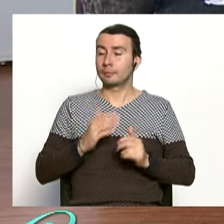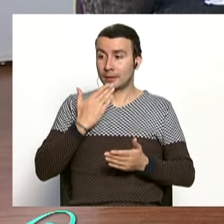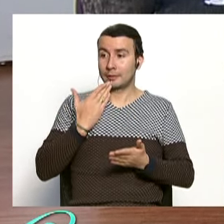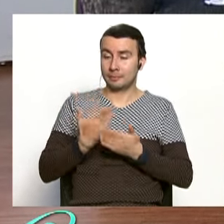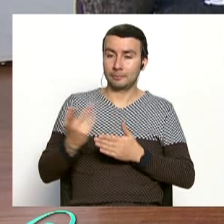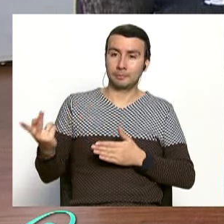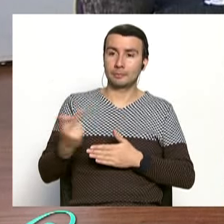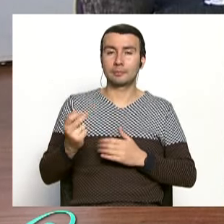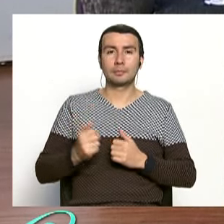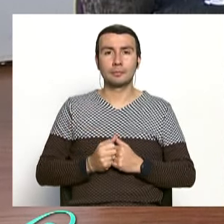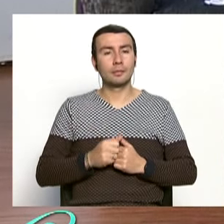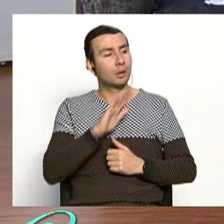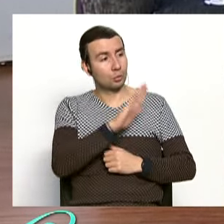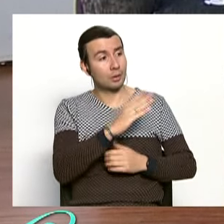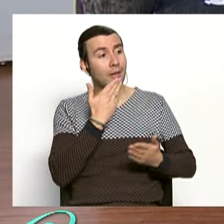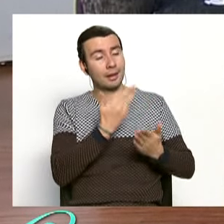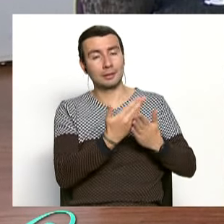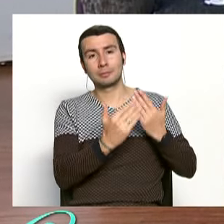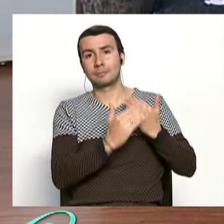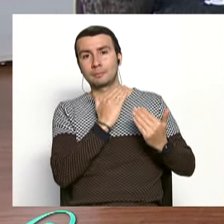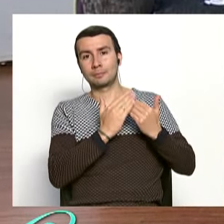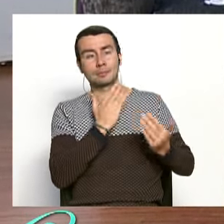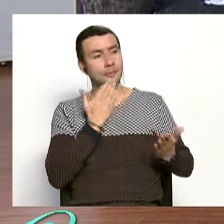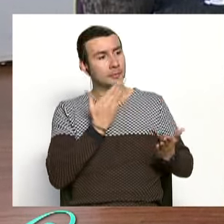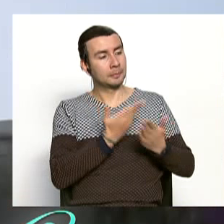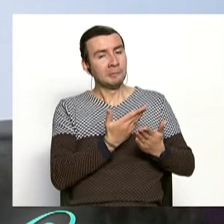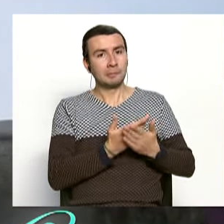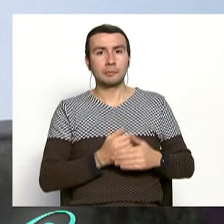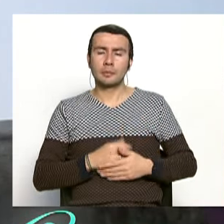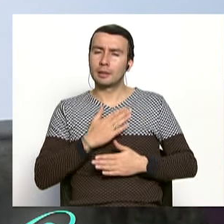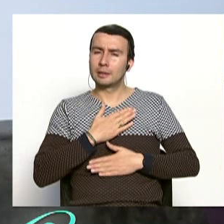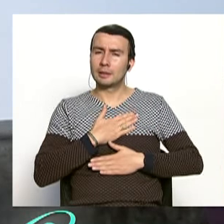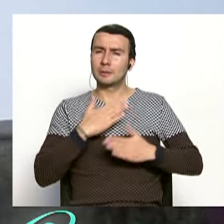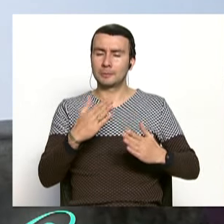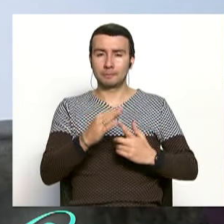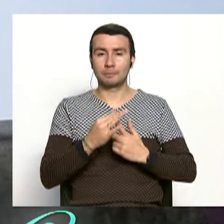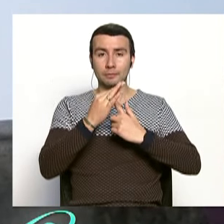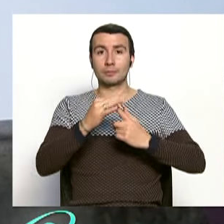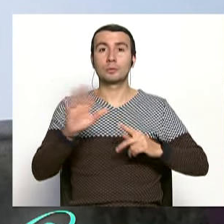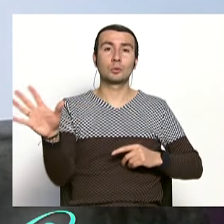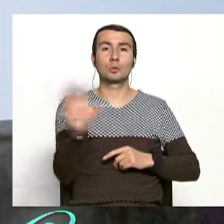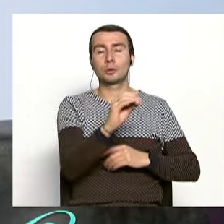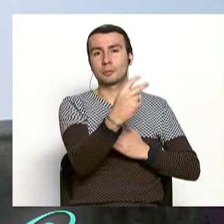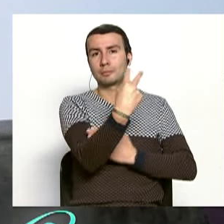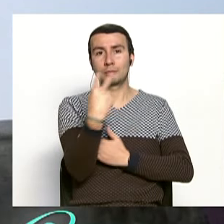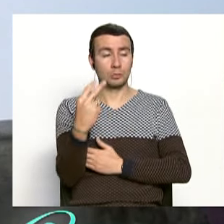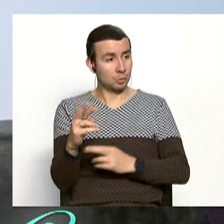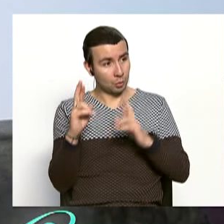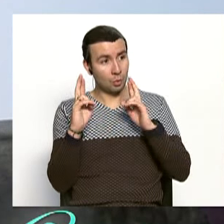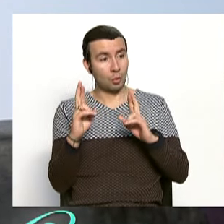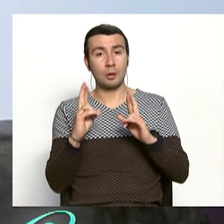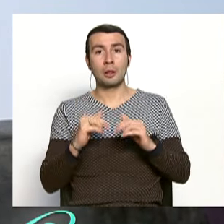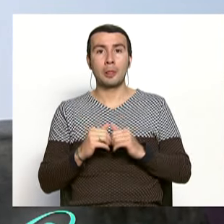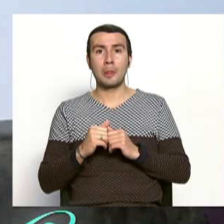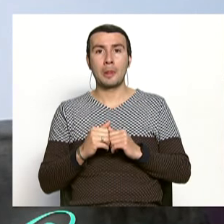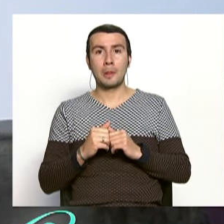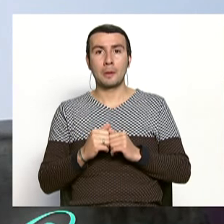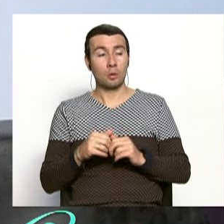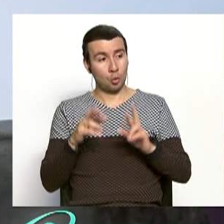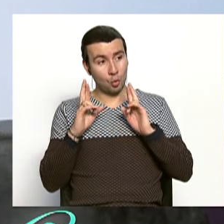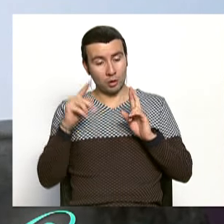gracias a usted muchas gracias Doctor Rojas por la invitación y un saludo muy cordial a todos sus televidentes y Esperamos que eh